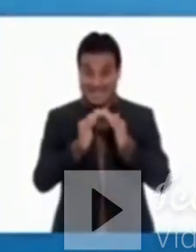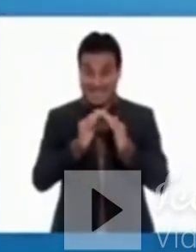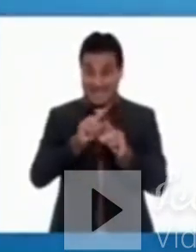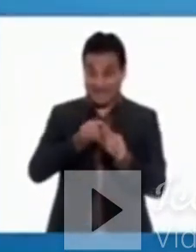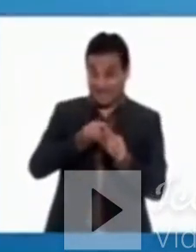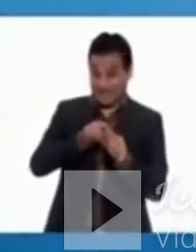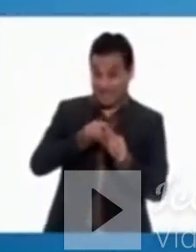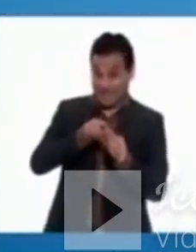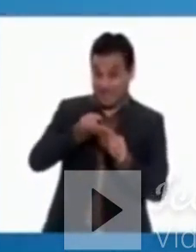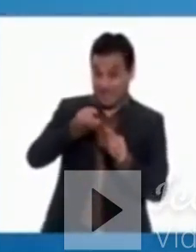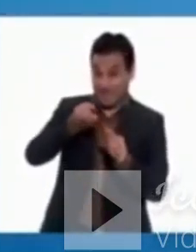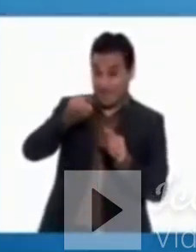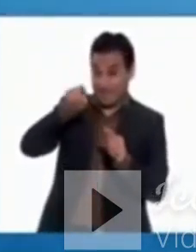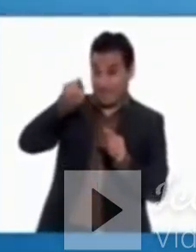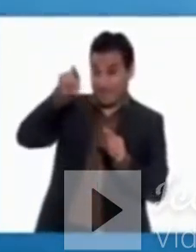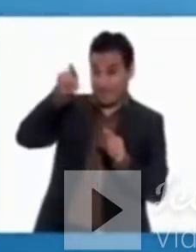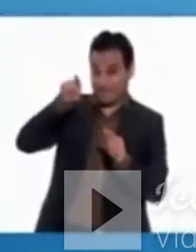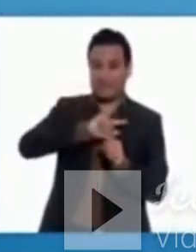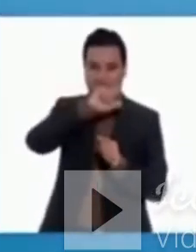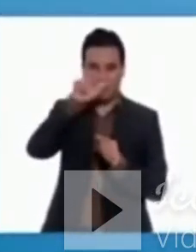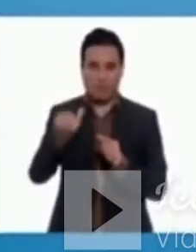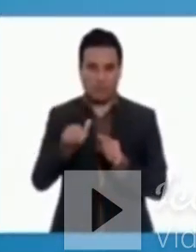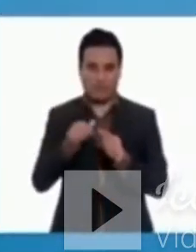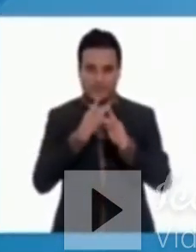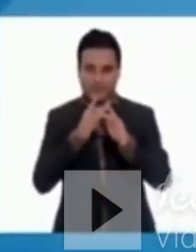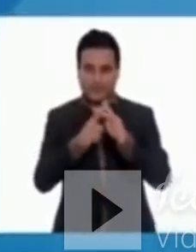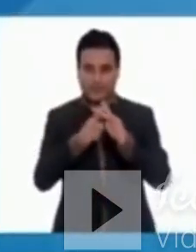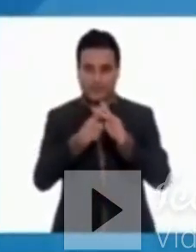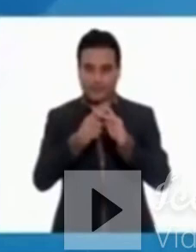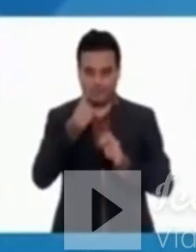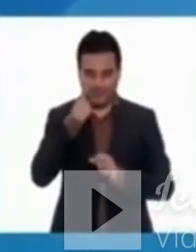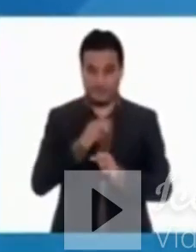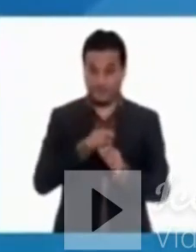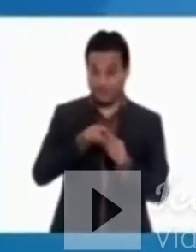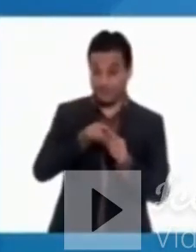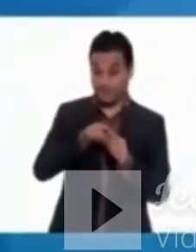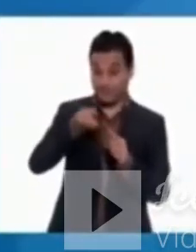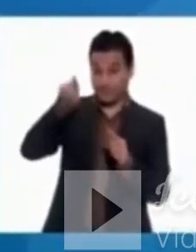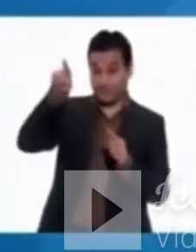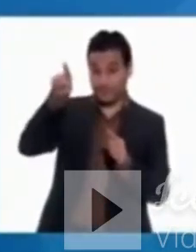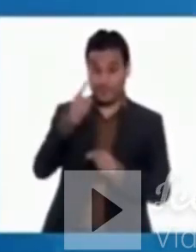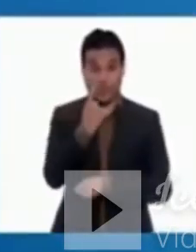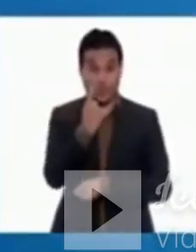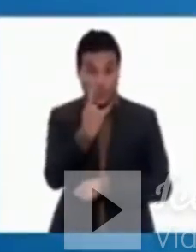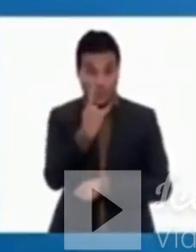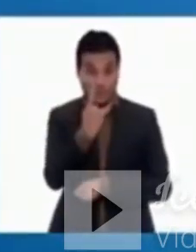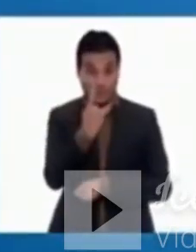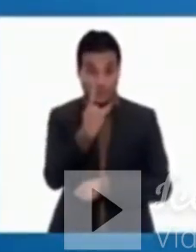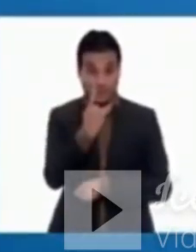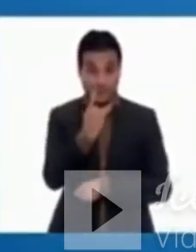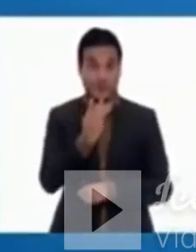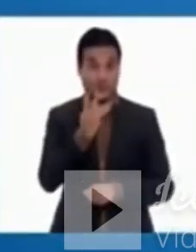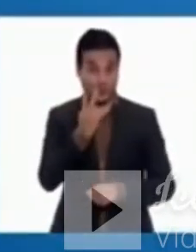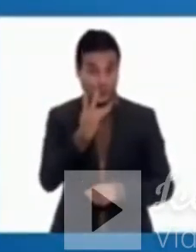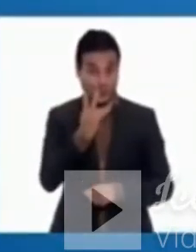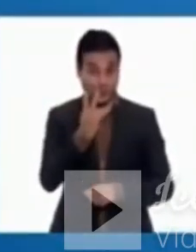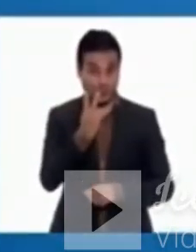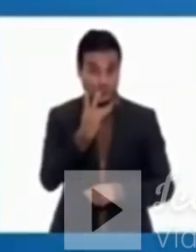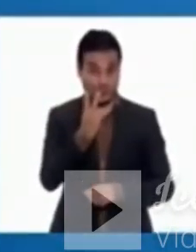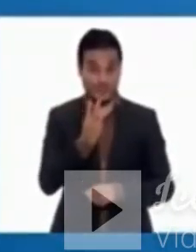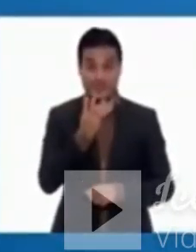como los que marca la escala. Entonces, aquí sería 1, 2,